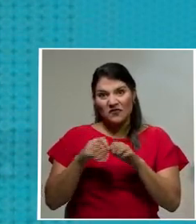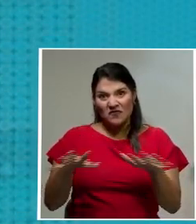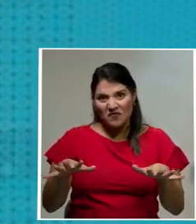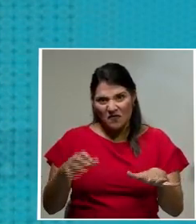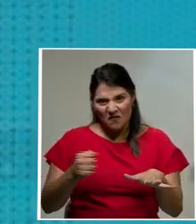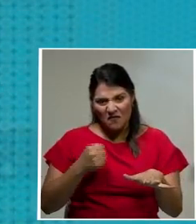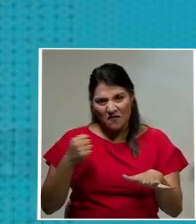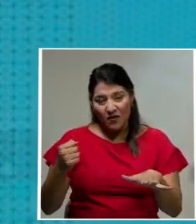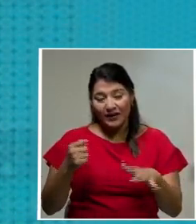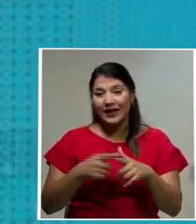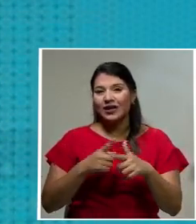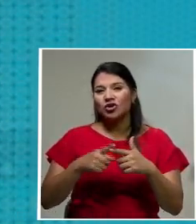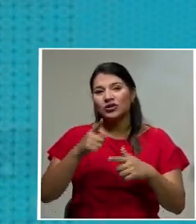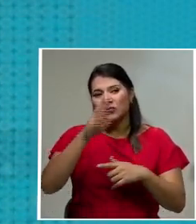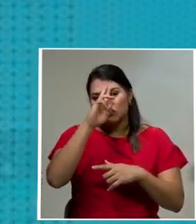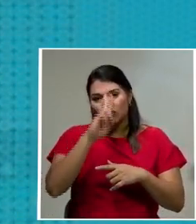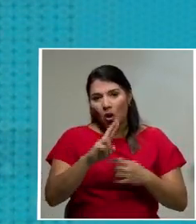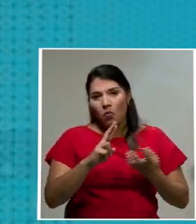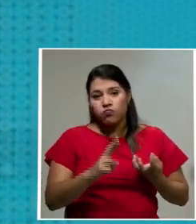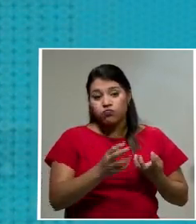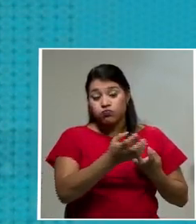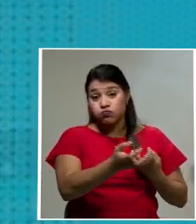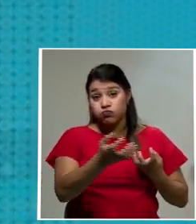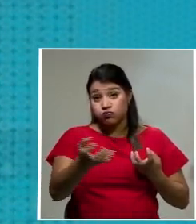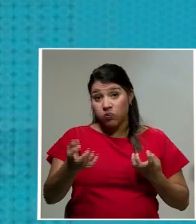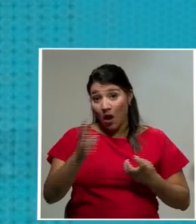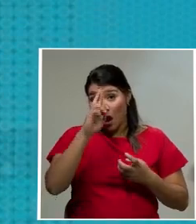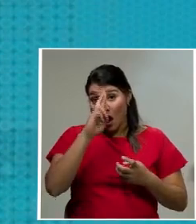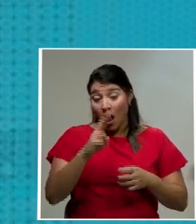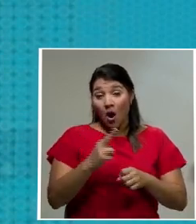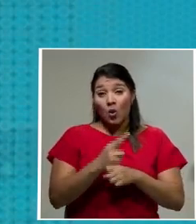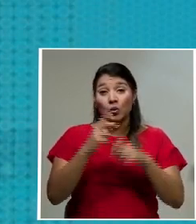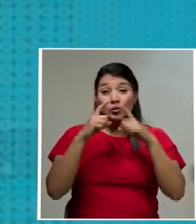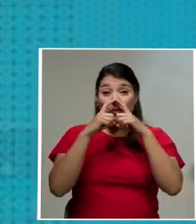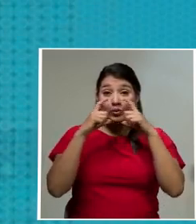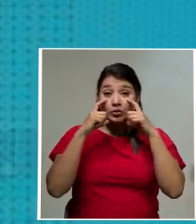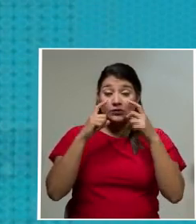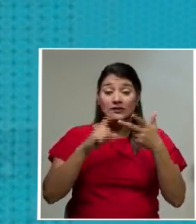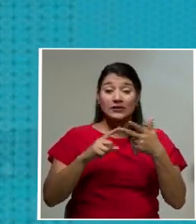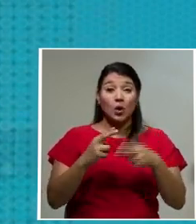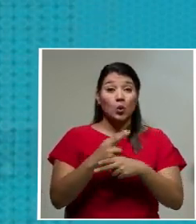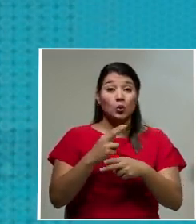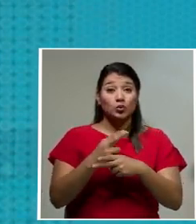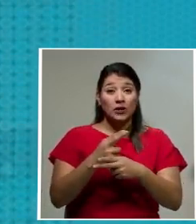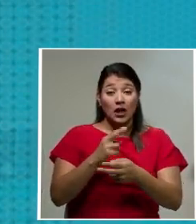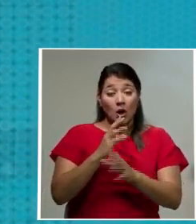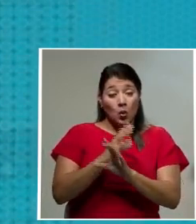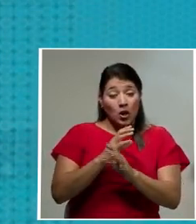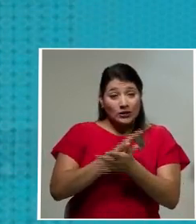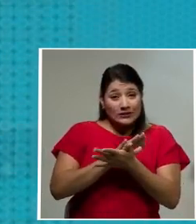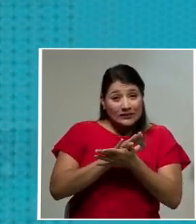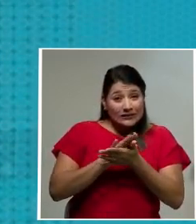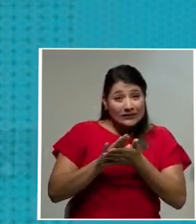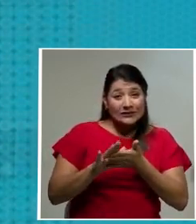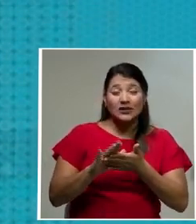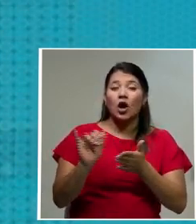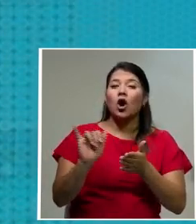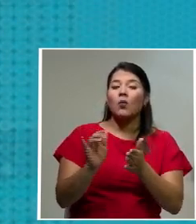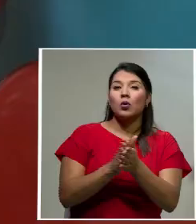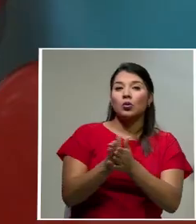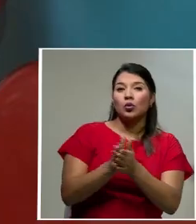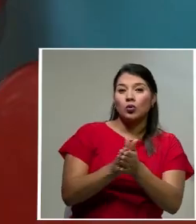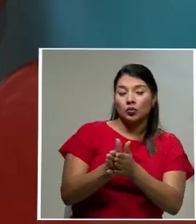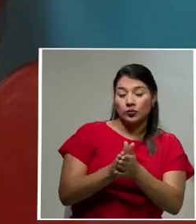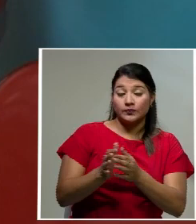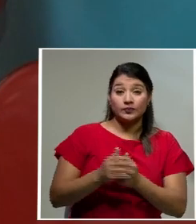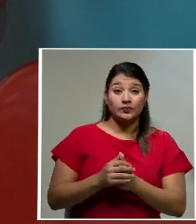social, que respetemos lo que es el uso de la mascarilla y las medidas de higiene intensivas con lavado de manos con agua y jabón.